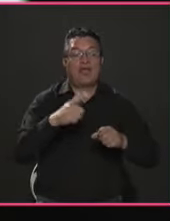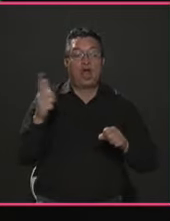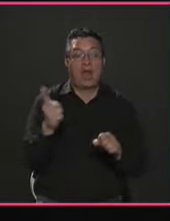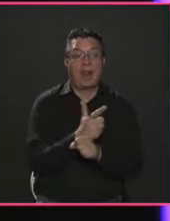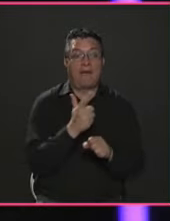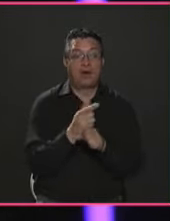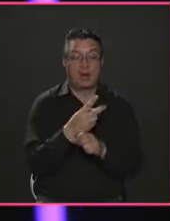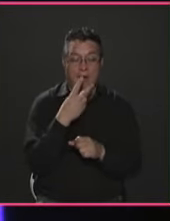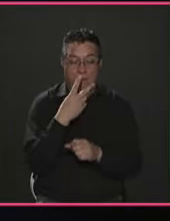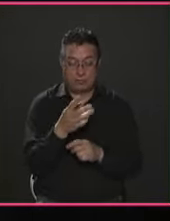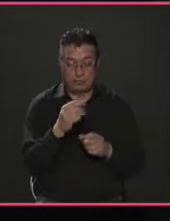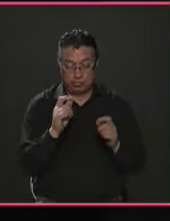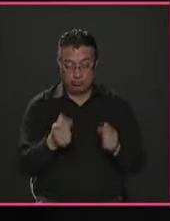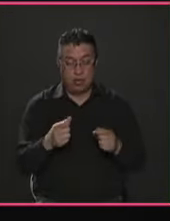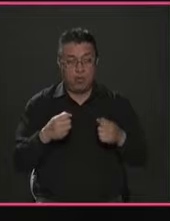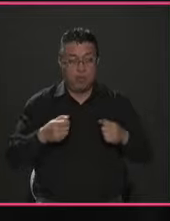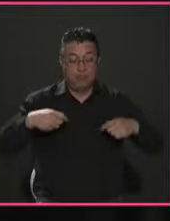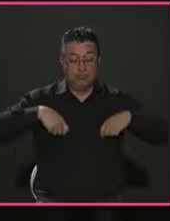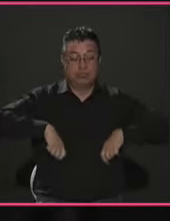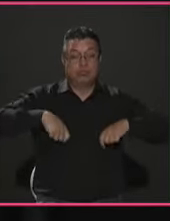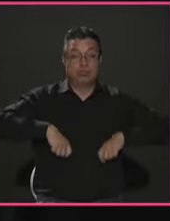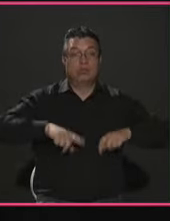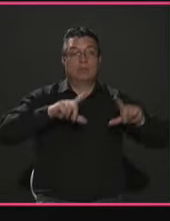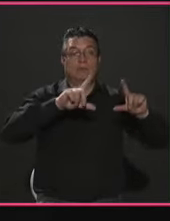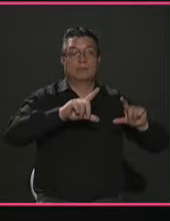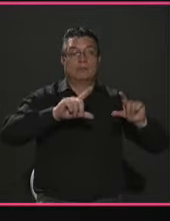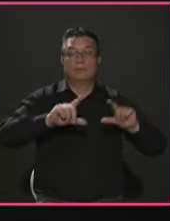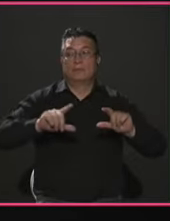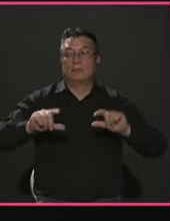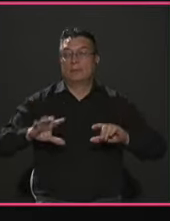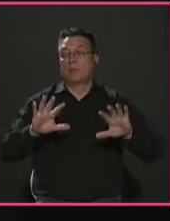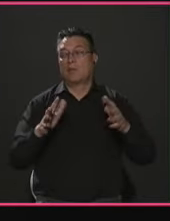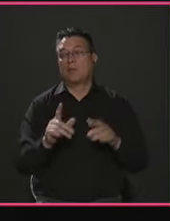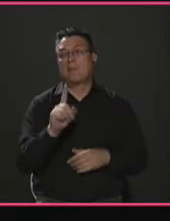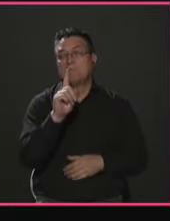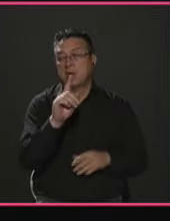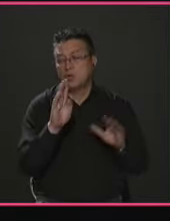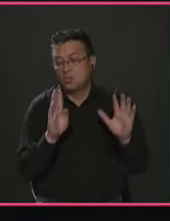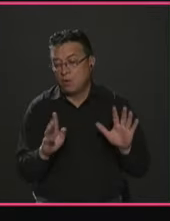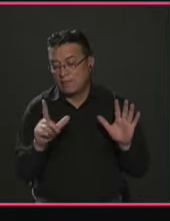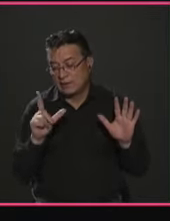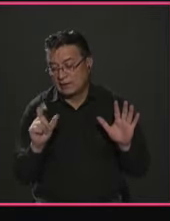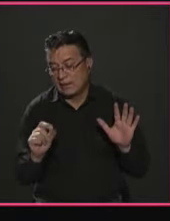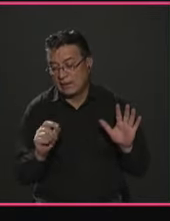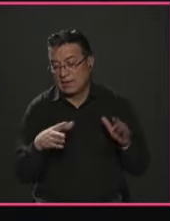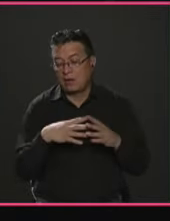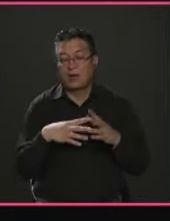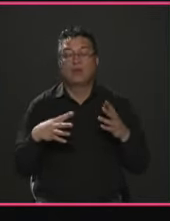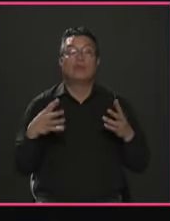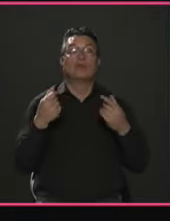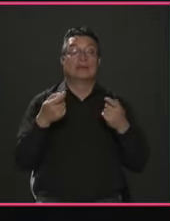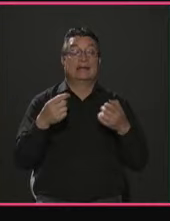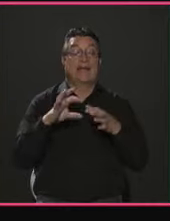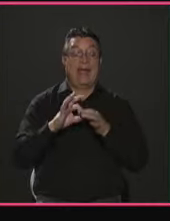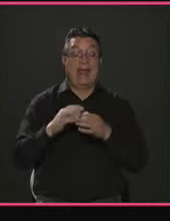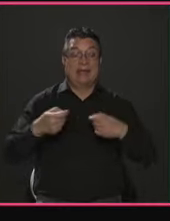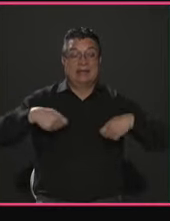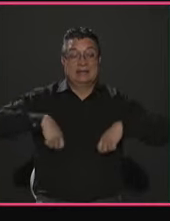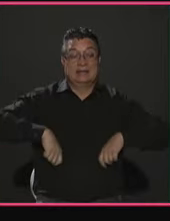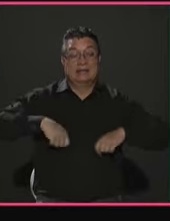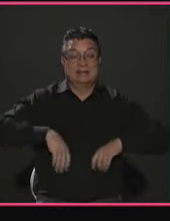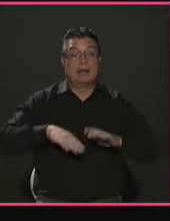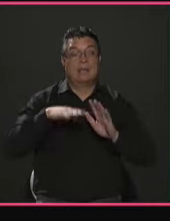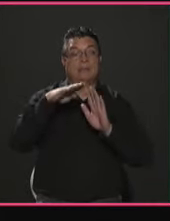capacidades de ganancias están reduciendo y alrededor de los años 70 las ganancias se estancaron para la mayoría de las